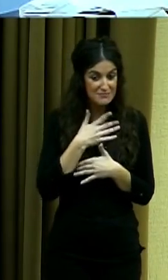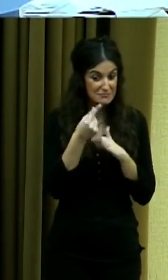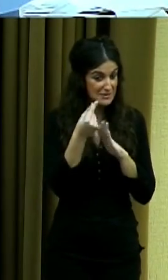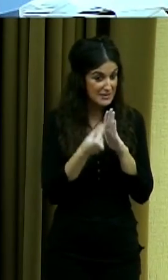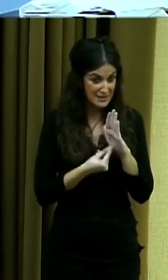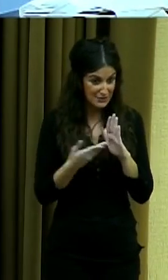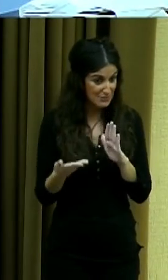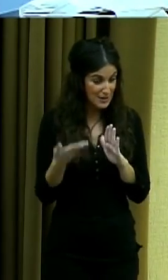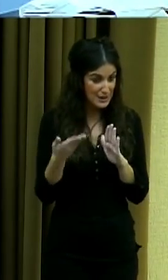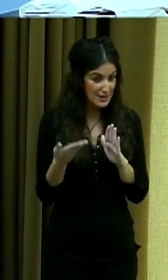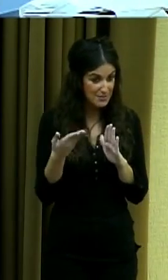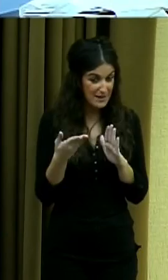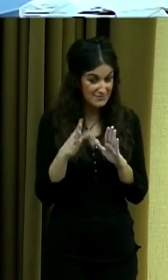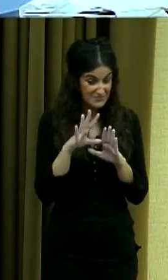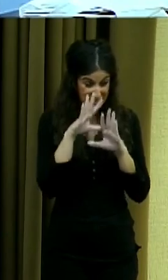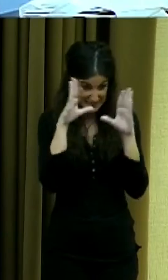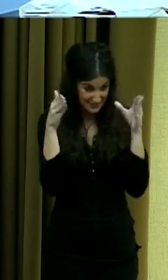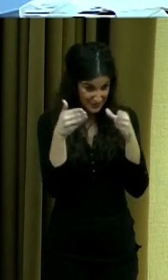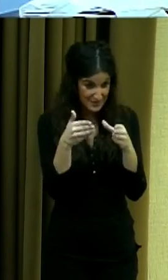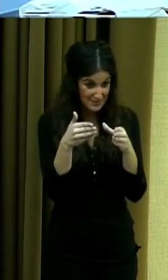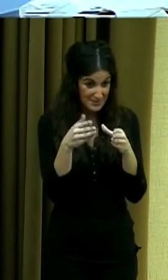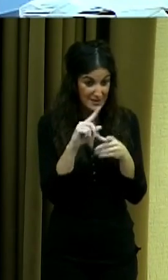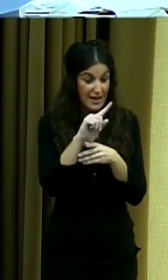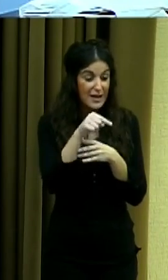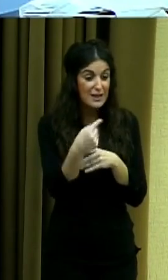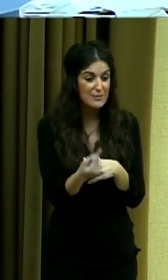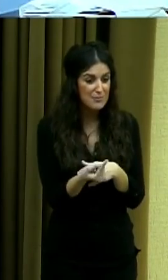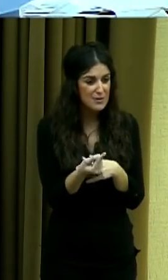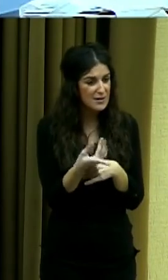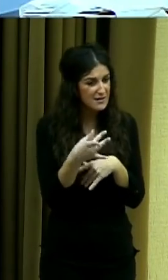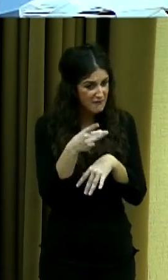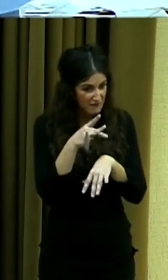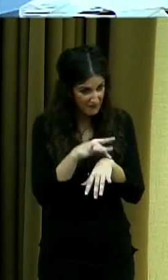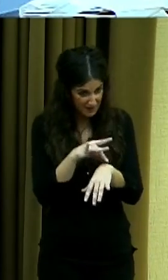principales que nos va a determinar que después puede haber alguna alteración.